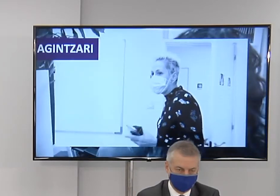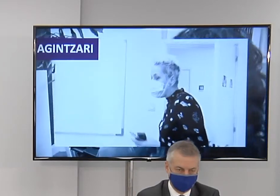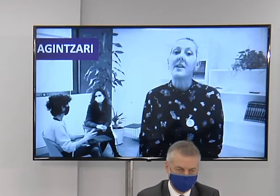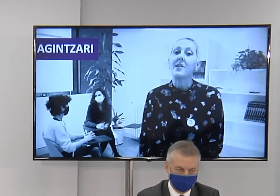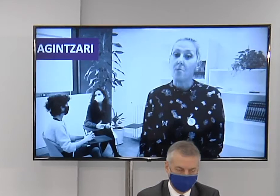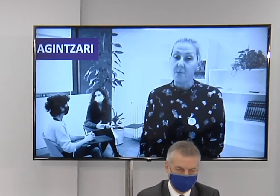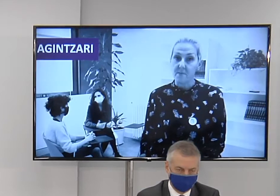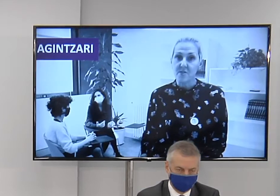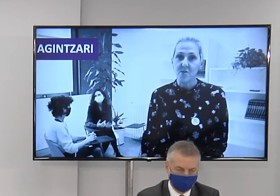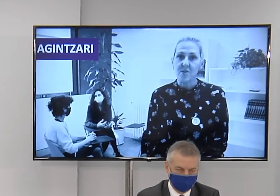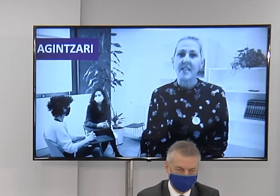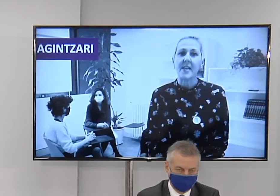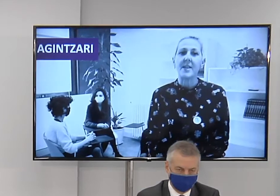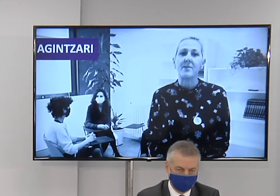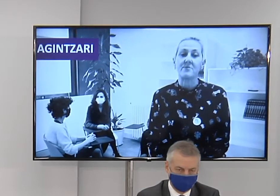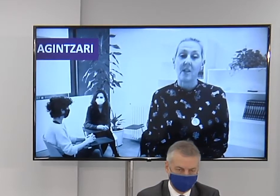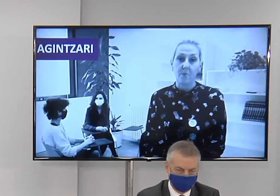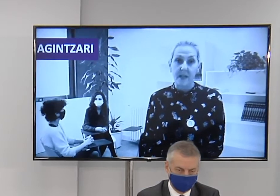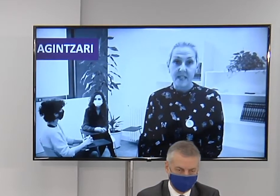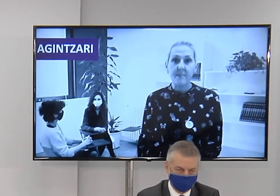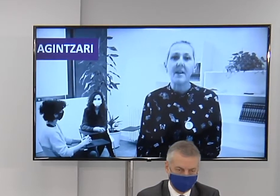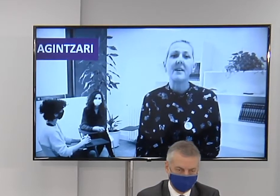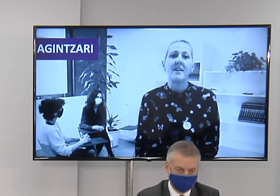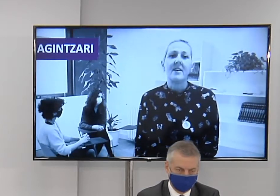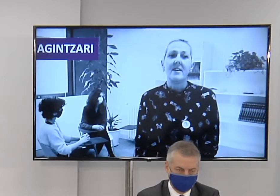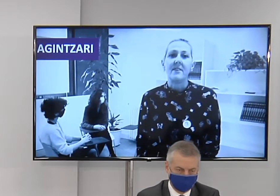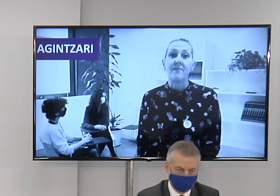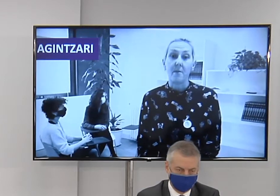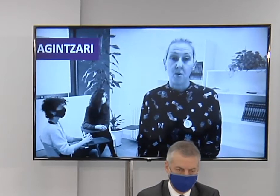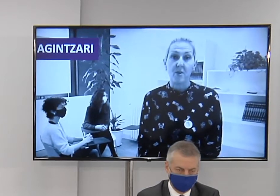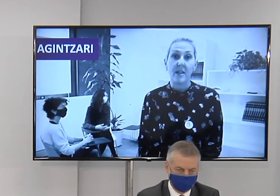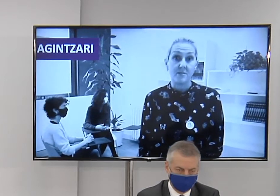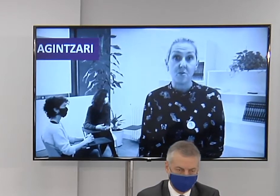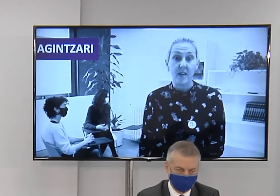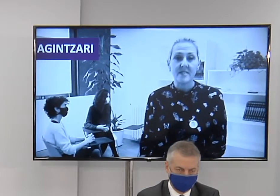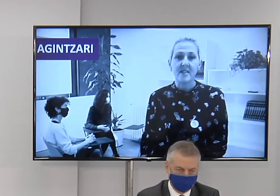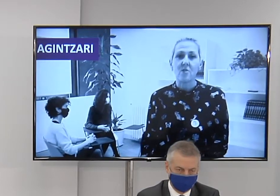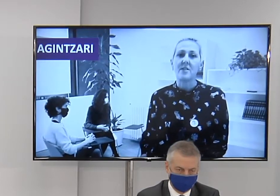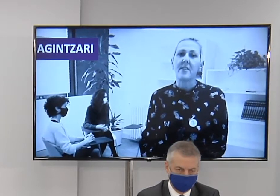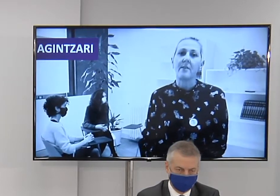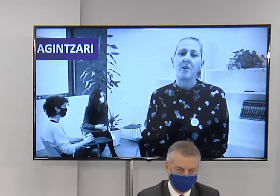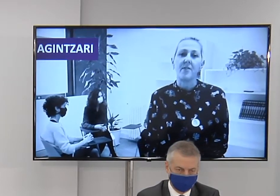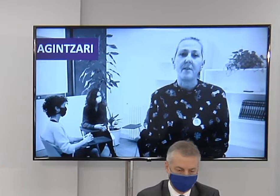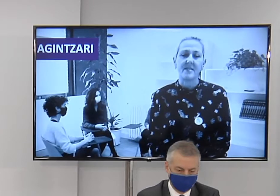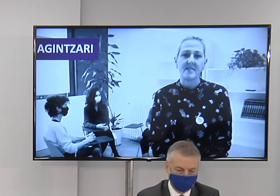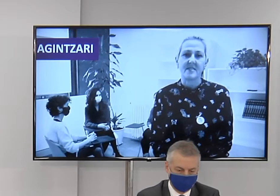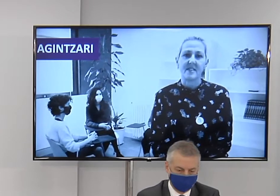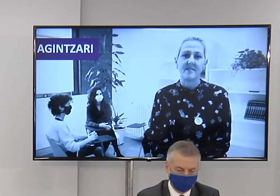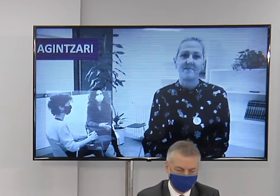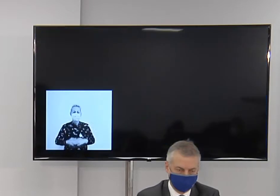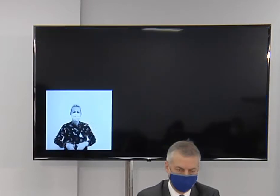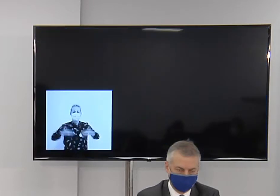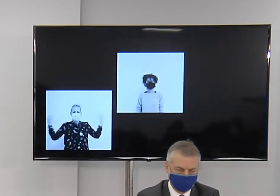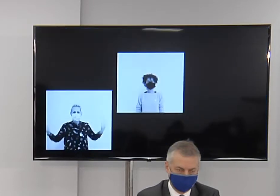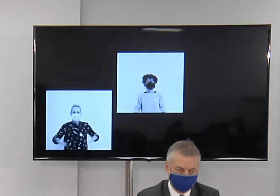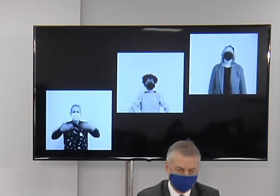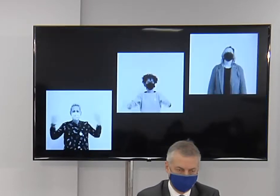gustaría renovar el compromiso que tiene nuestra cooperativa en favor de las mujeres y en contra de la violencia machista.